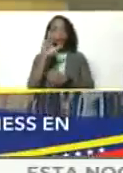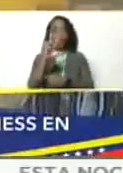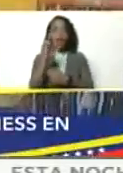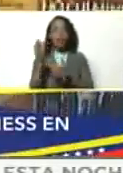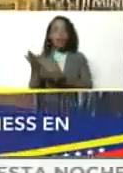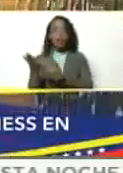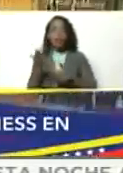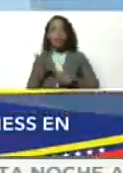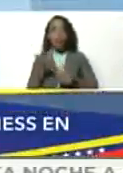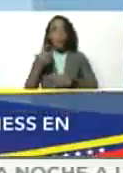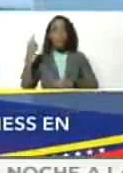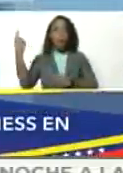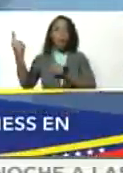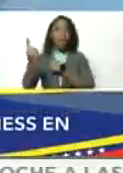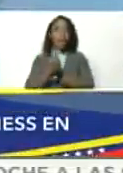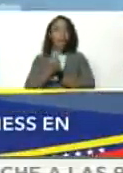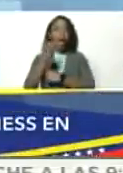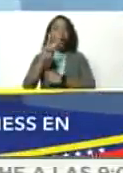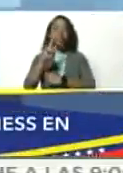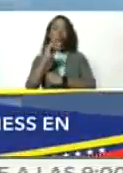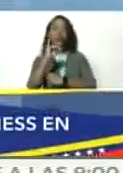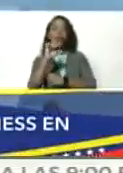Me los debía William Castillo.